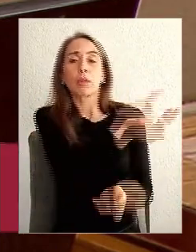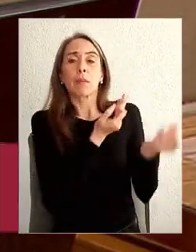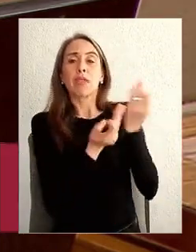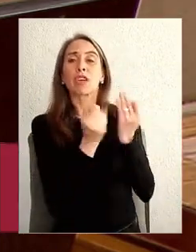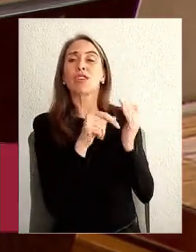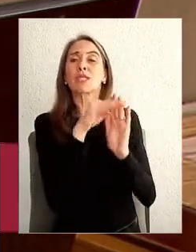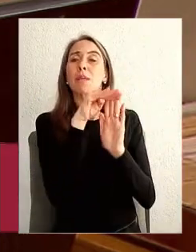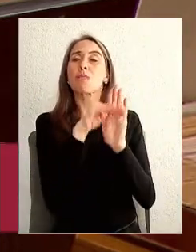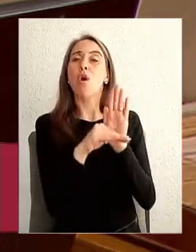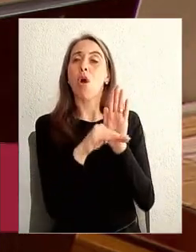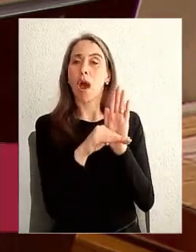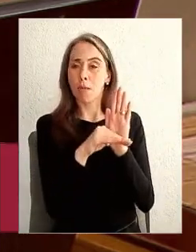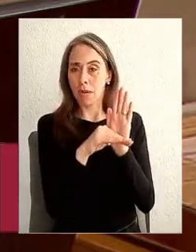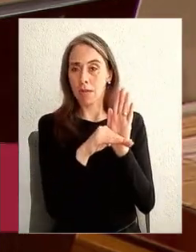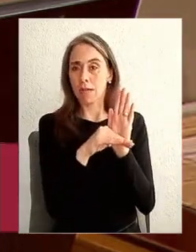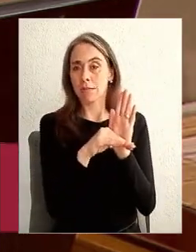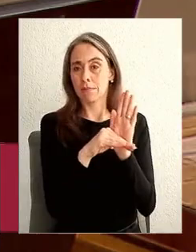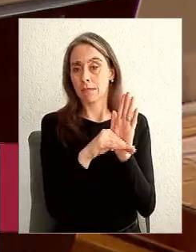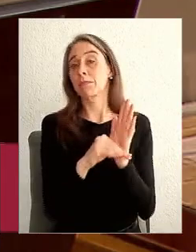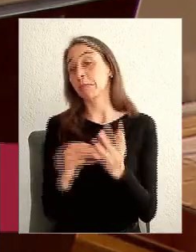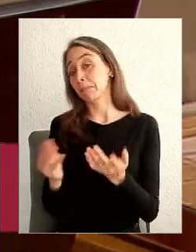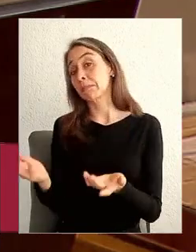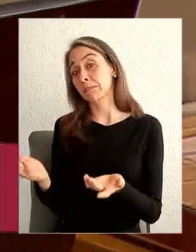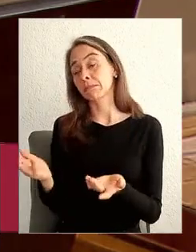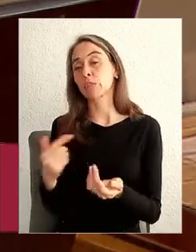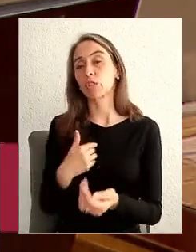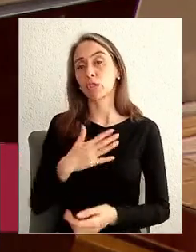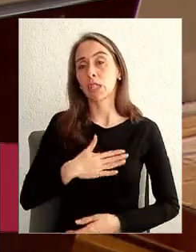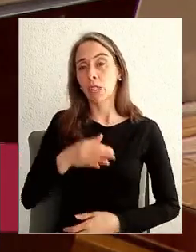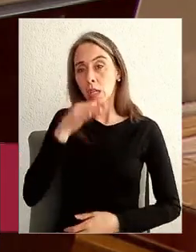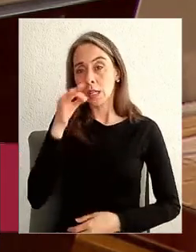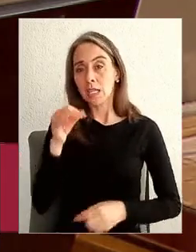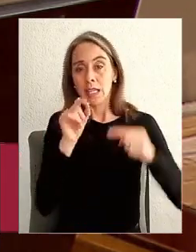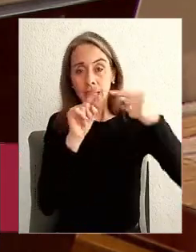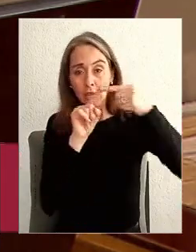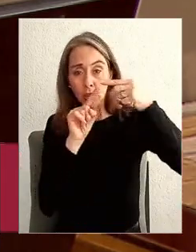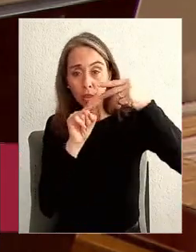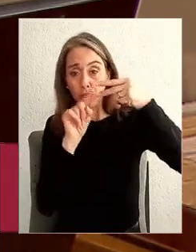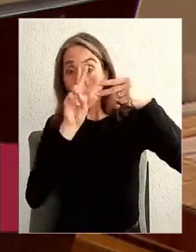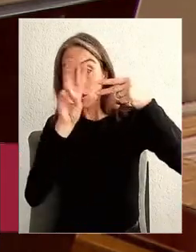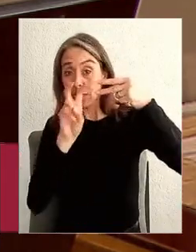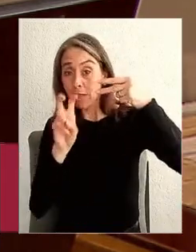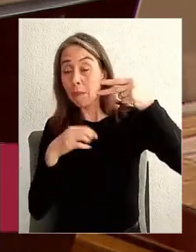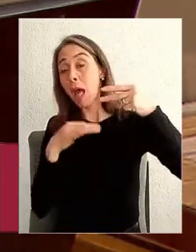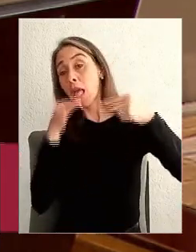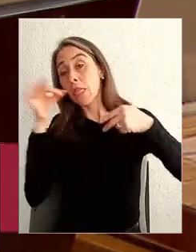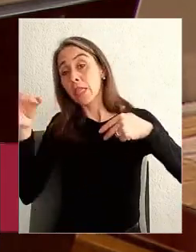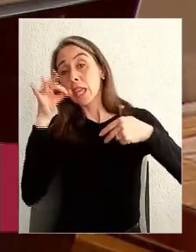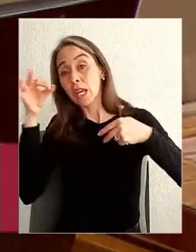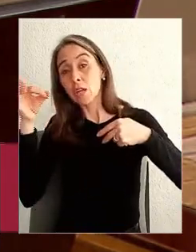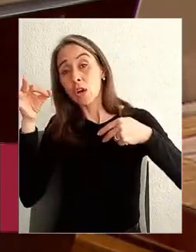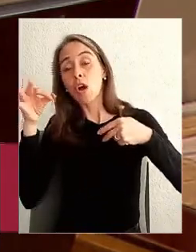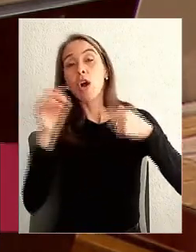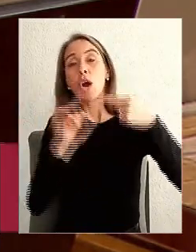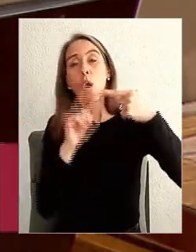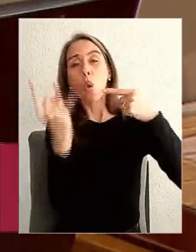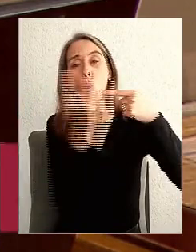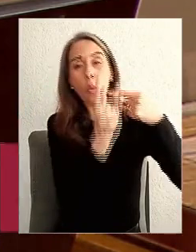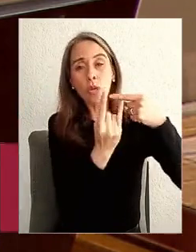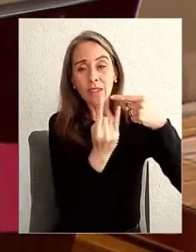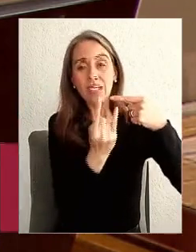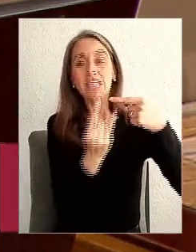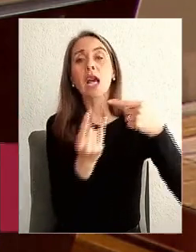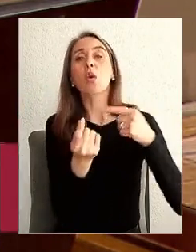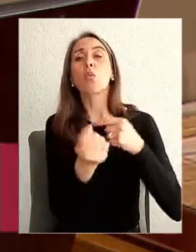que me han planteado a mí. Entonces quiero decir que con esos dos temas que yo puedo hacerle presente, este tema, ¿no es cierto?, de la universidad, aranceles regulados, más el tema de